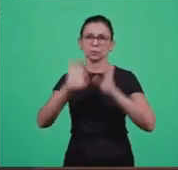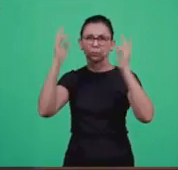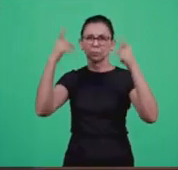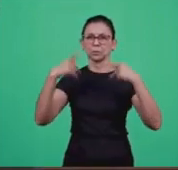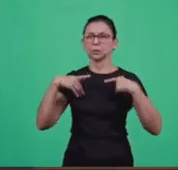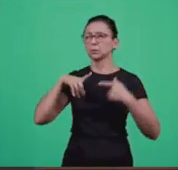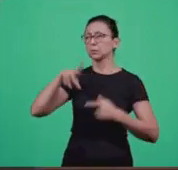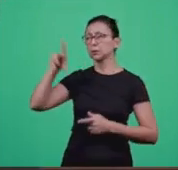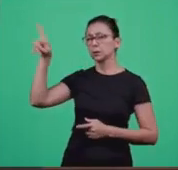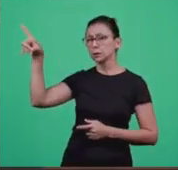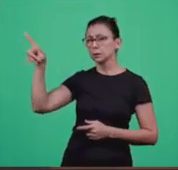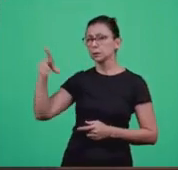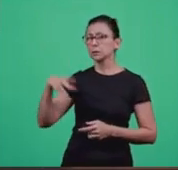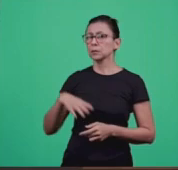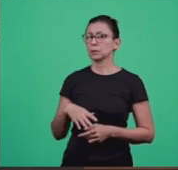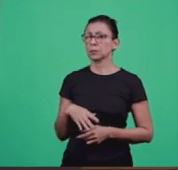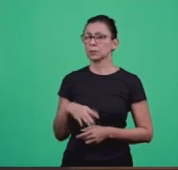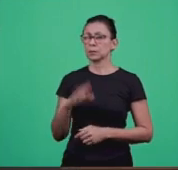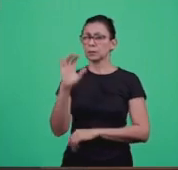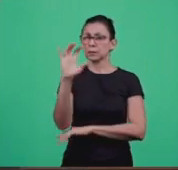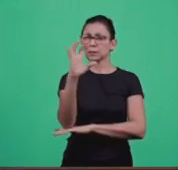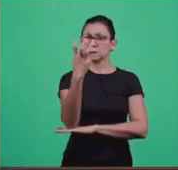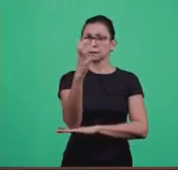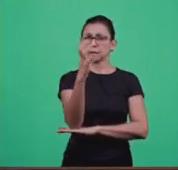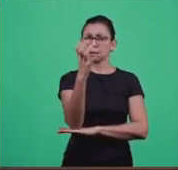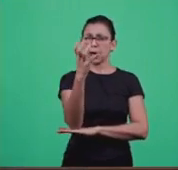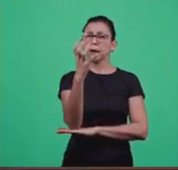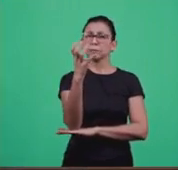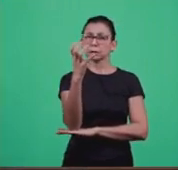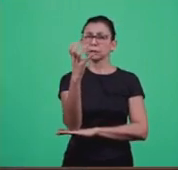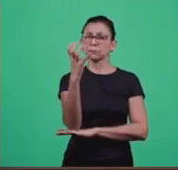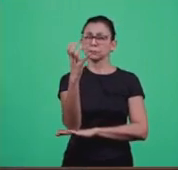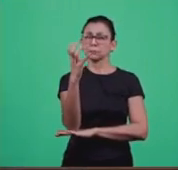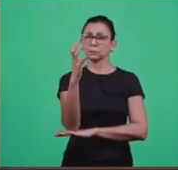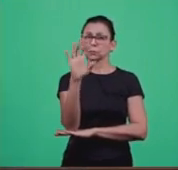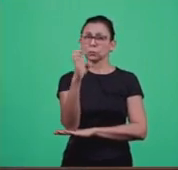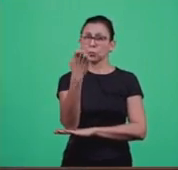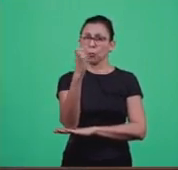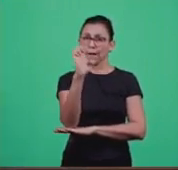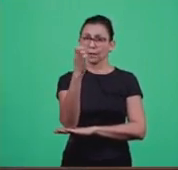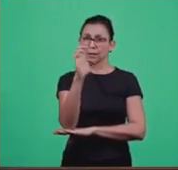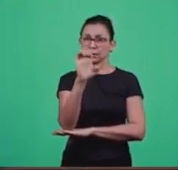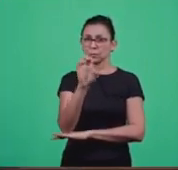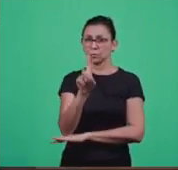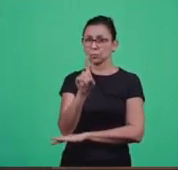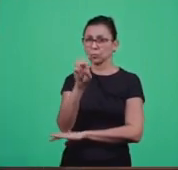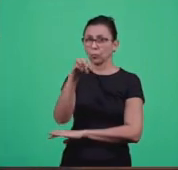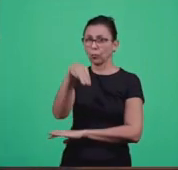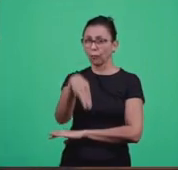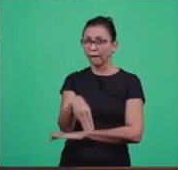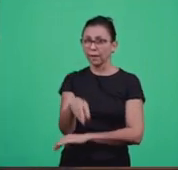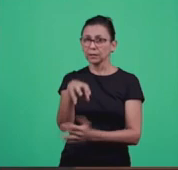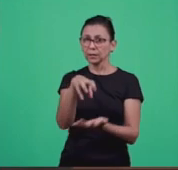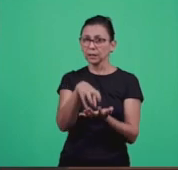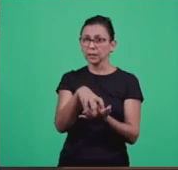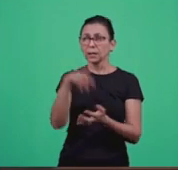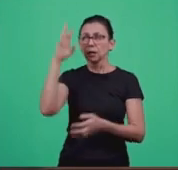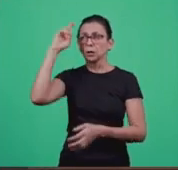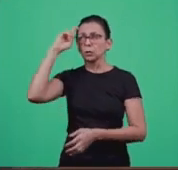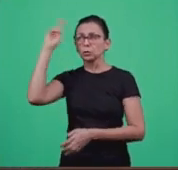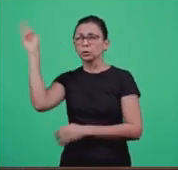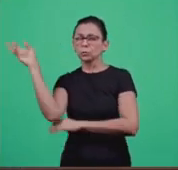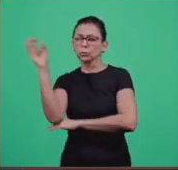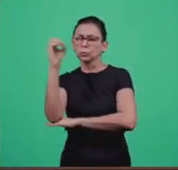comunión del hombre con Dios. Porque Dios visitaba al hombre todos los días. Visitaba a